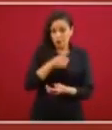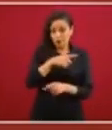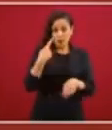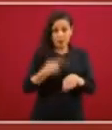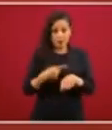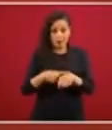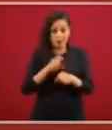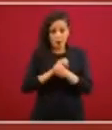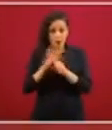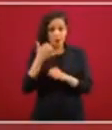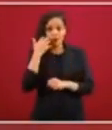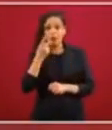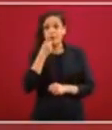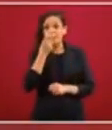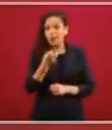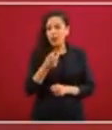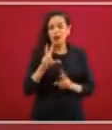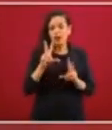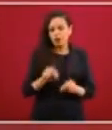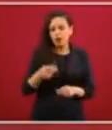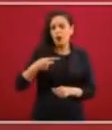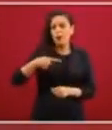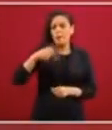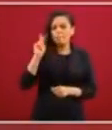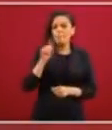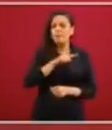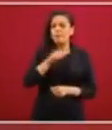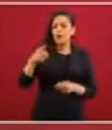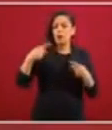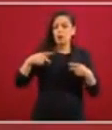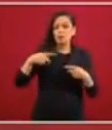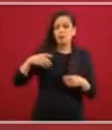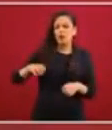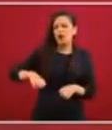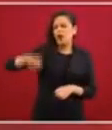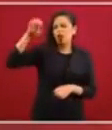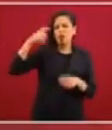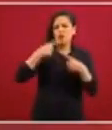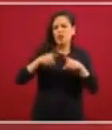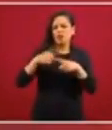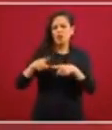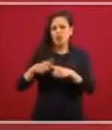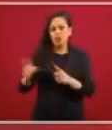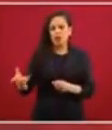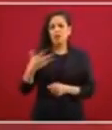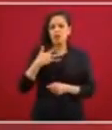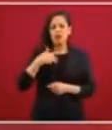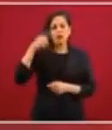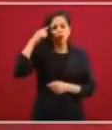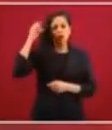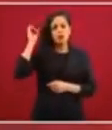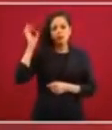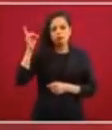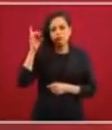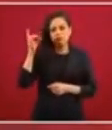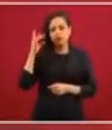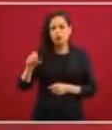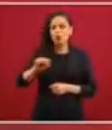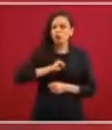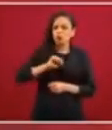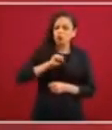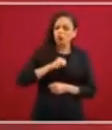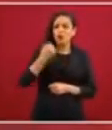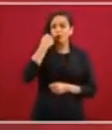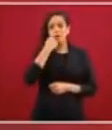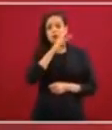persona de cualquier edad presenta fiebre, tos, dolor de cabeza y además tiene alguno de los